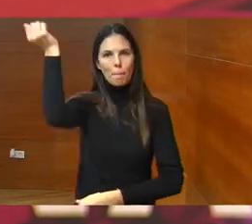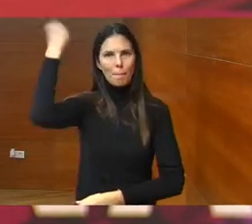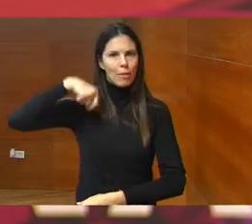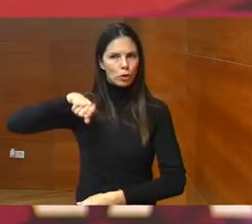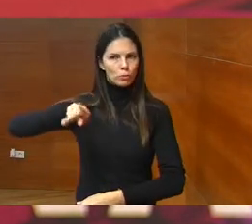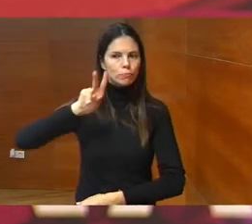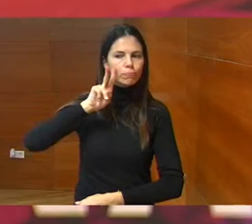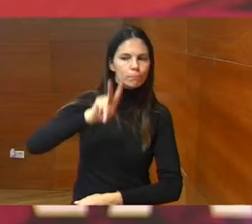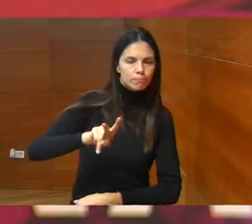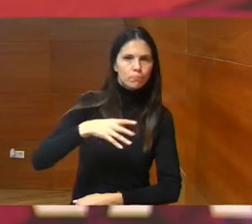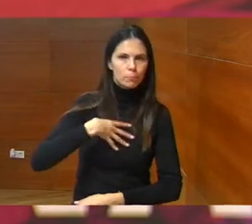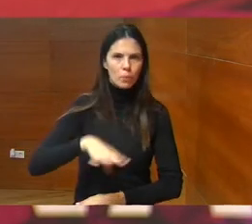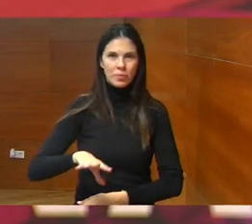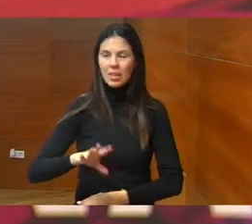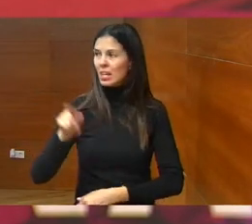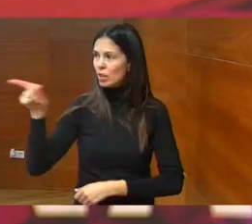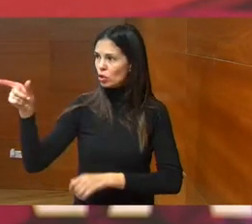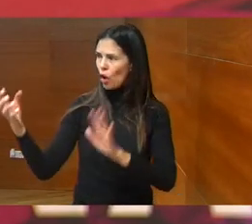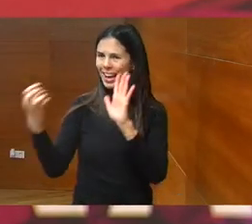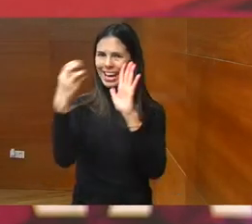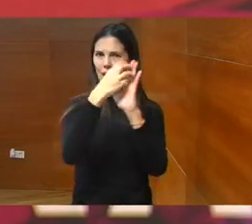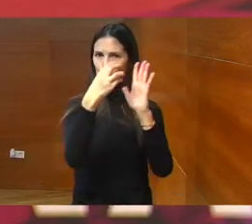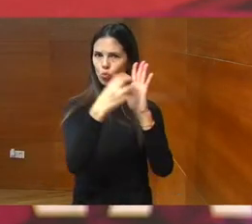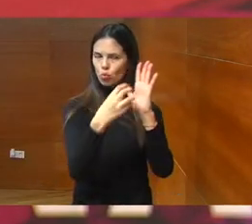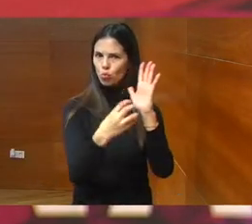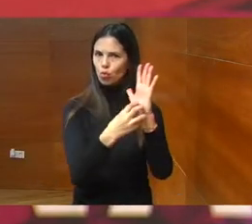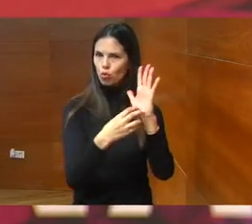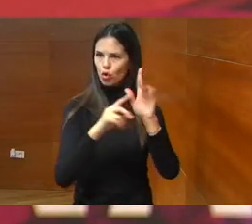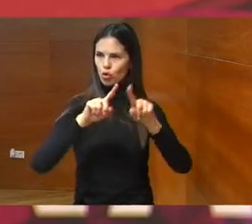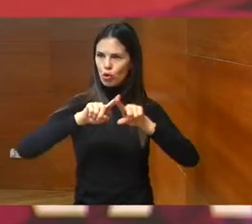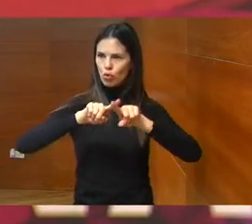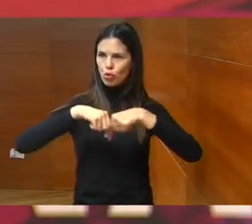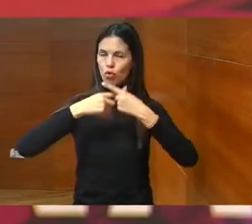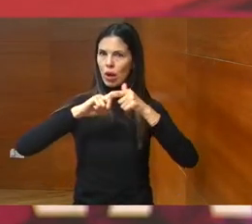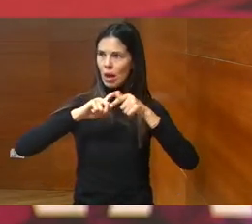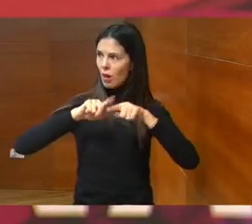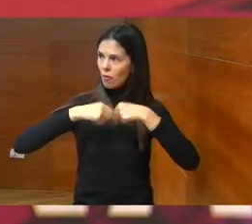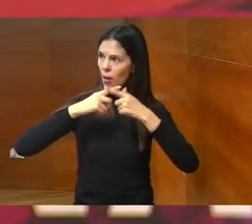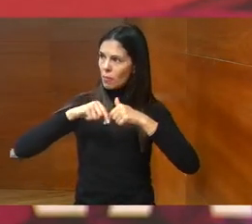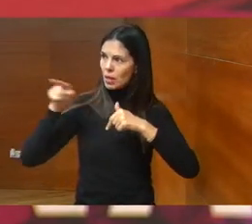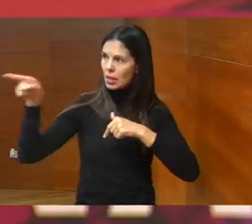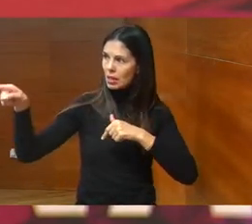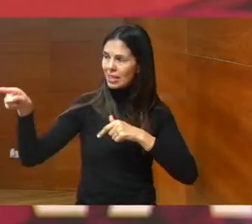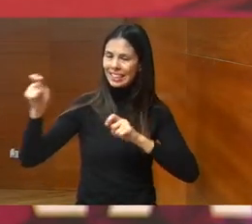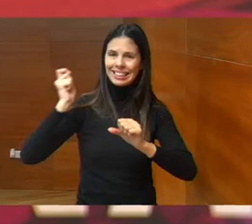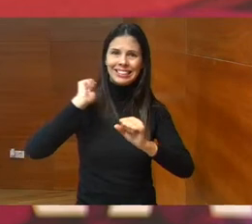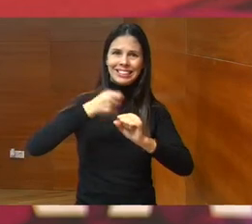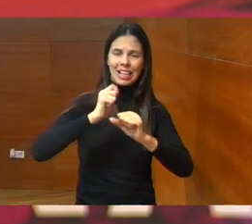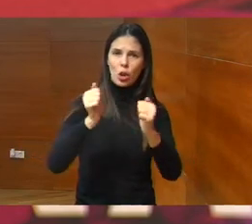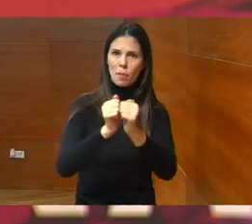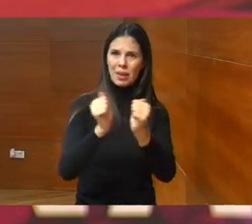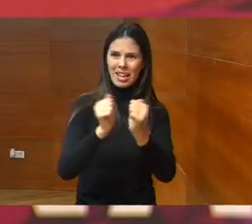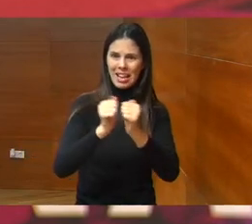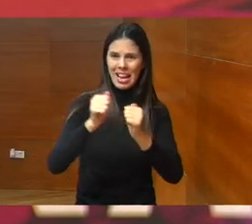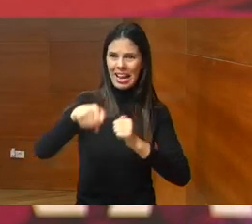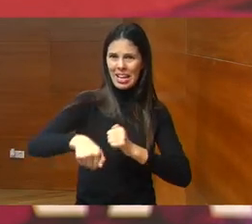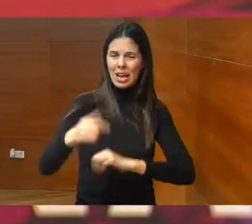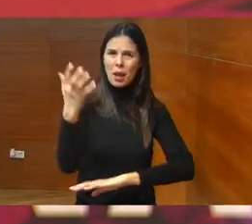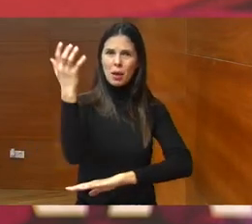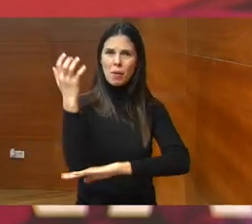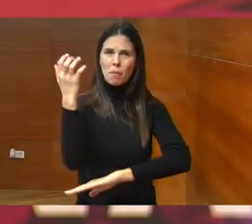estos son escudos de familia que están en piedra aquí mismo nopazo